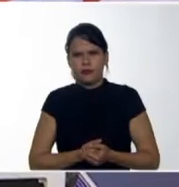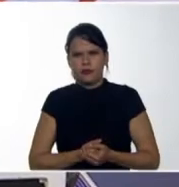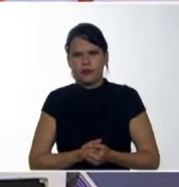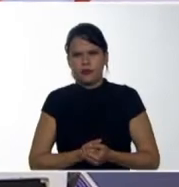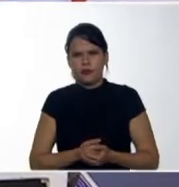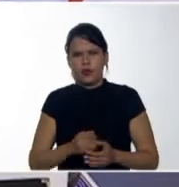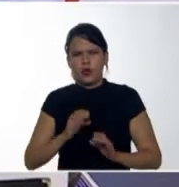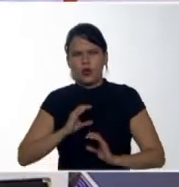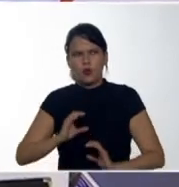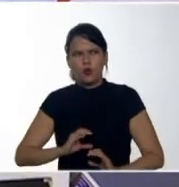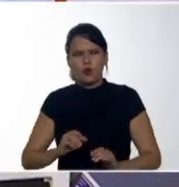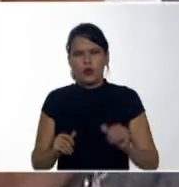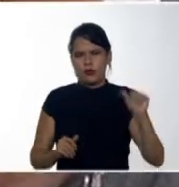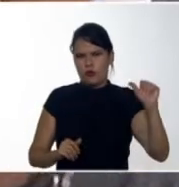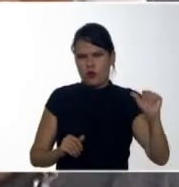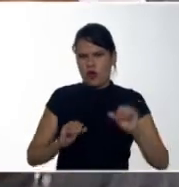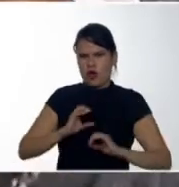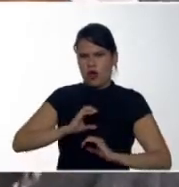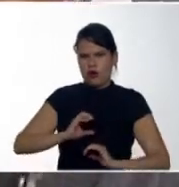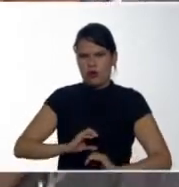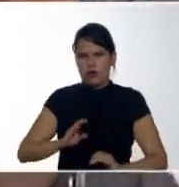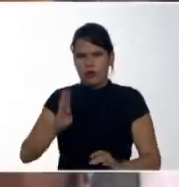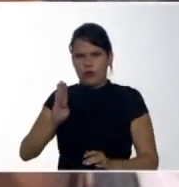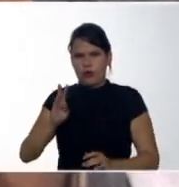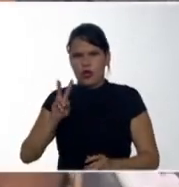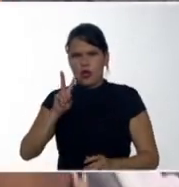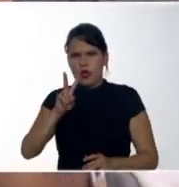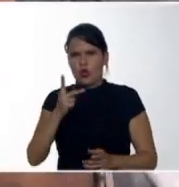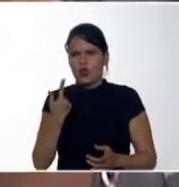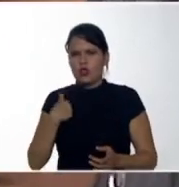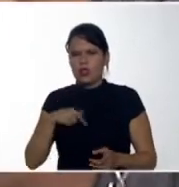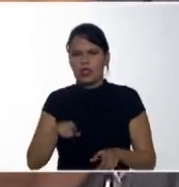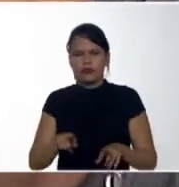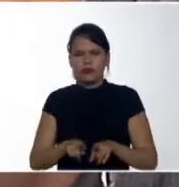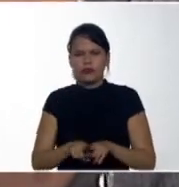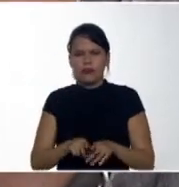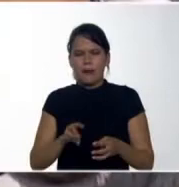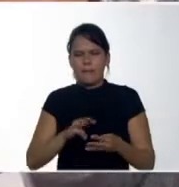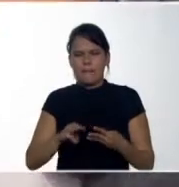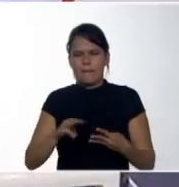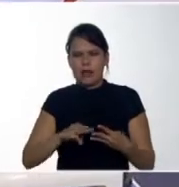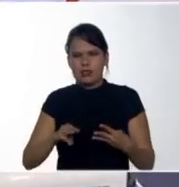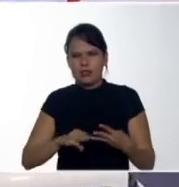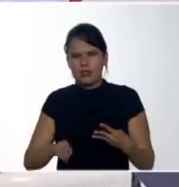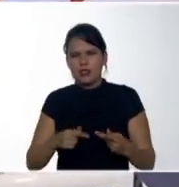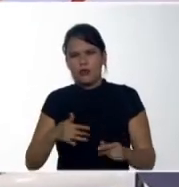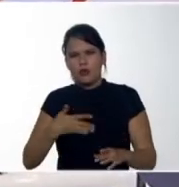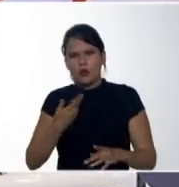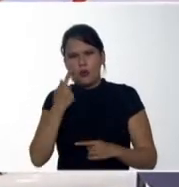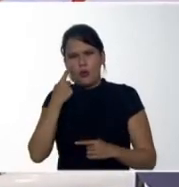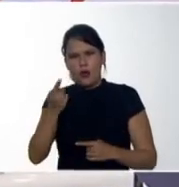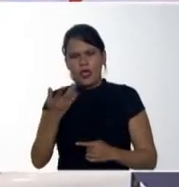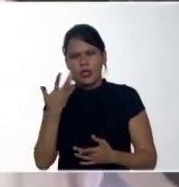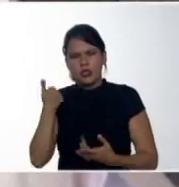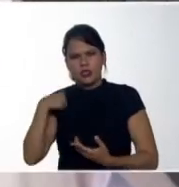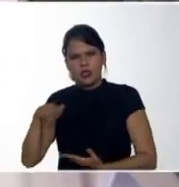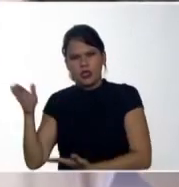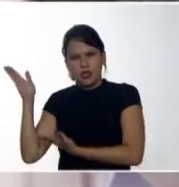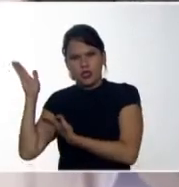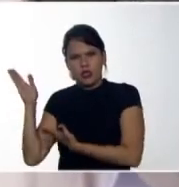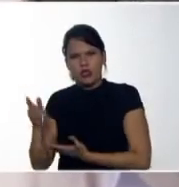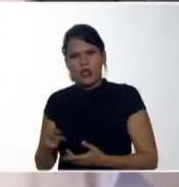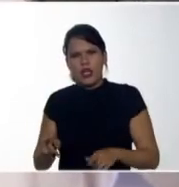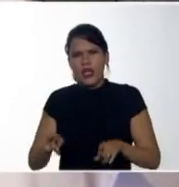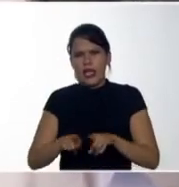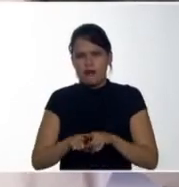cuerpo A y cuerpo B. Ambos poseen su masa. Si podemos observar, tienen, ¿ok?,